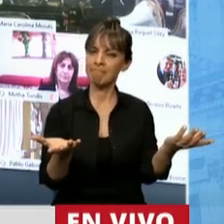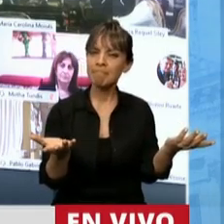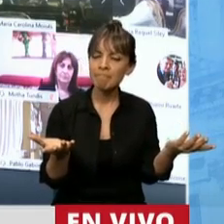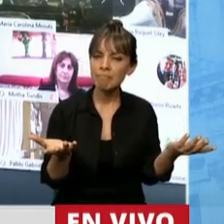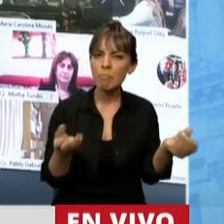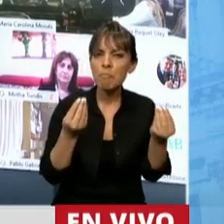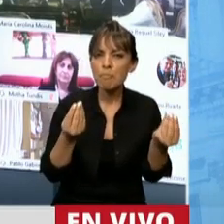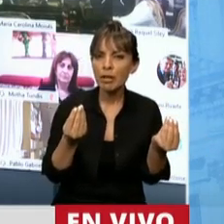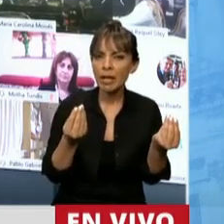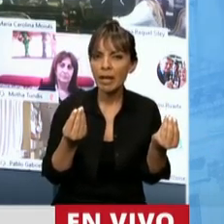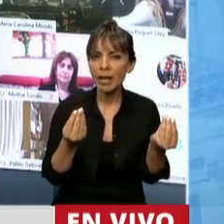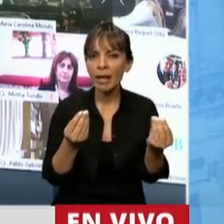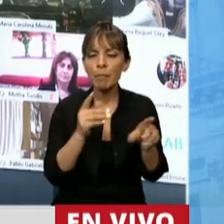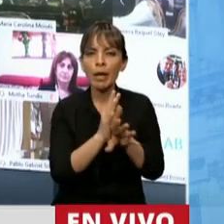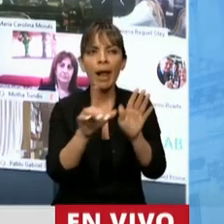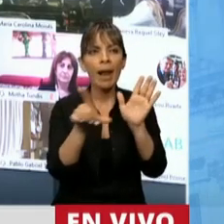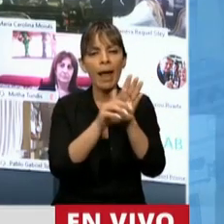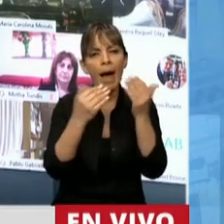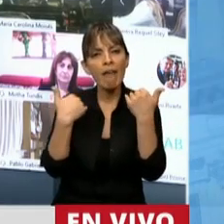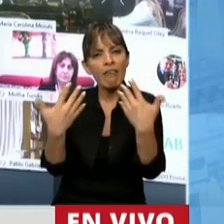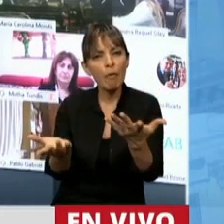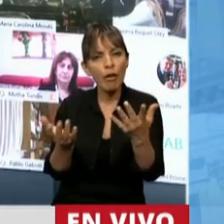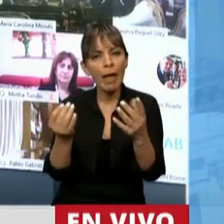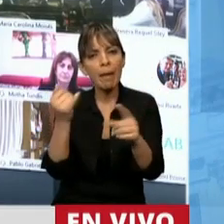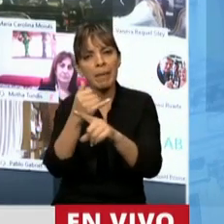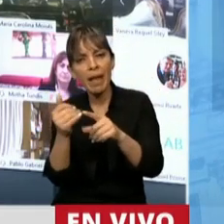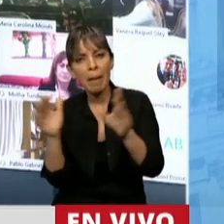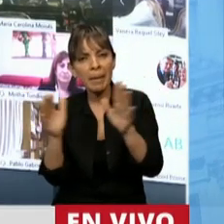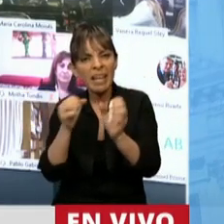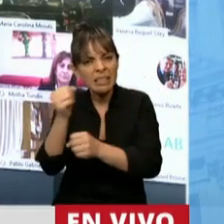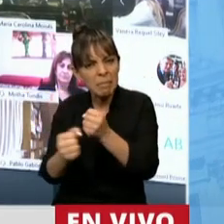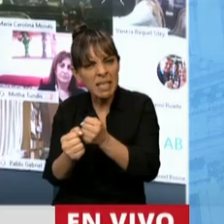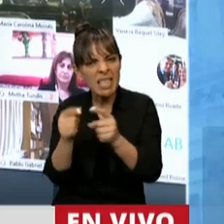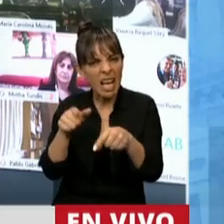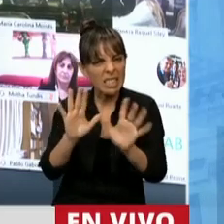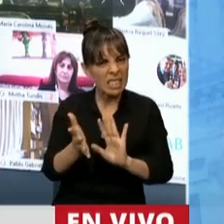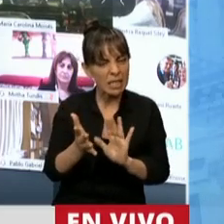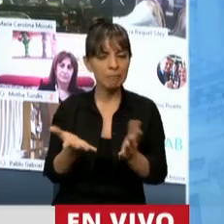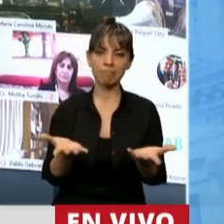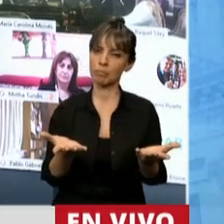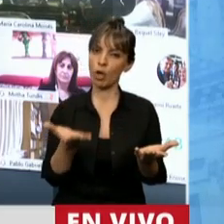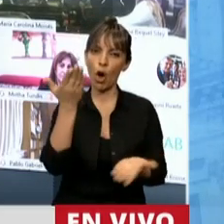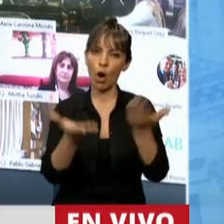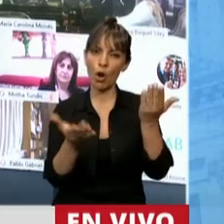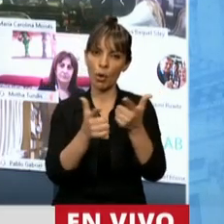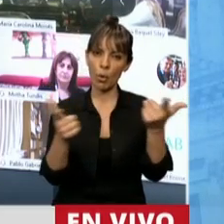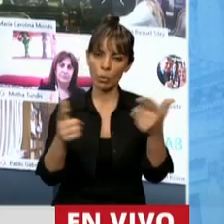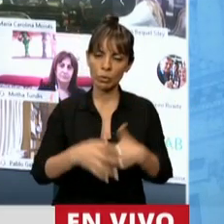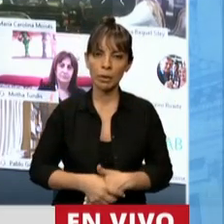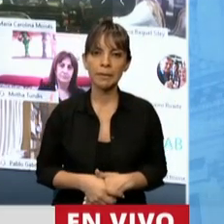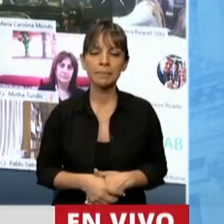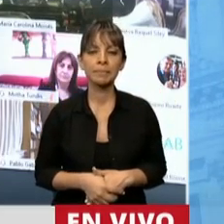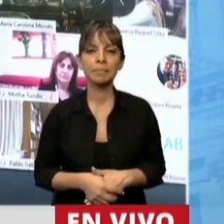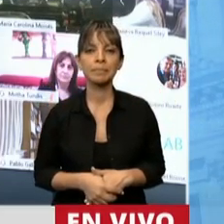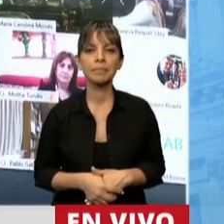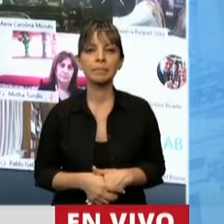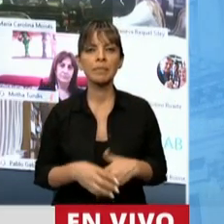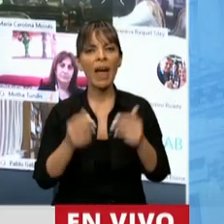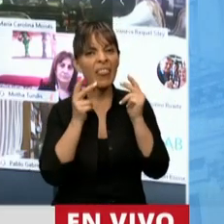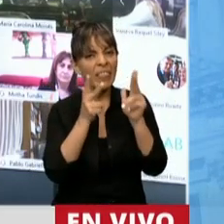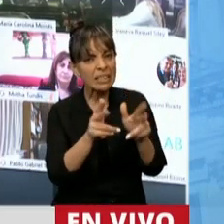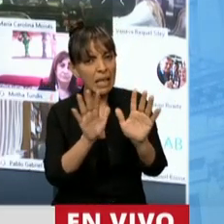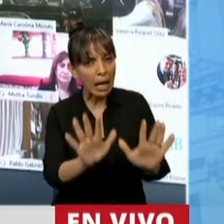porque legisla a favor de las pymes me parece esencialmente injusto. Decir que